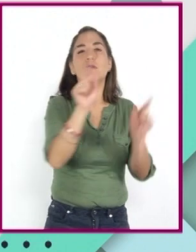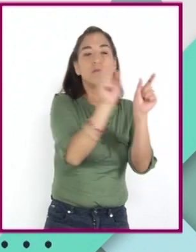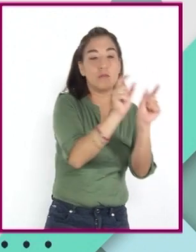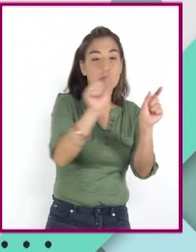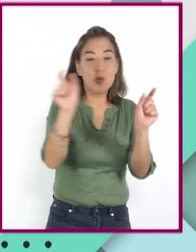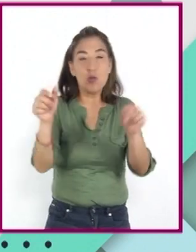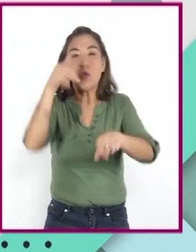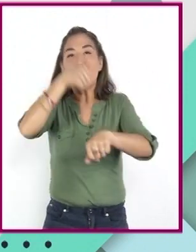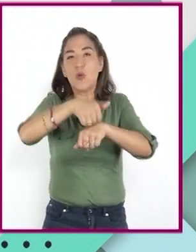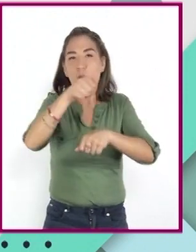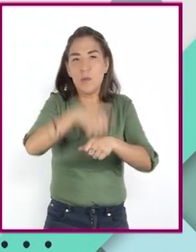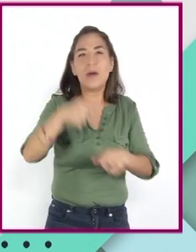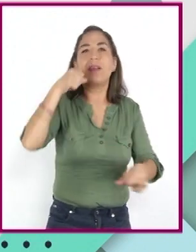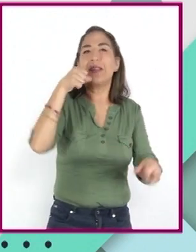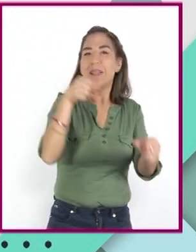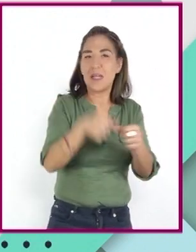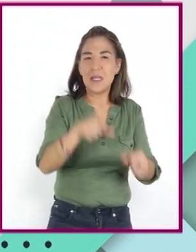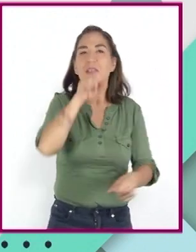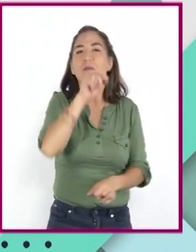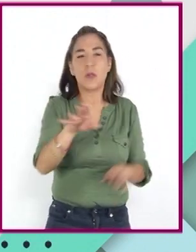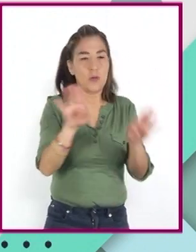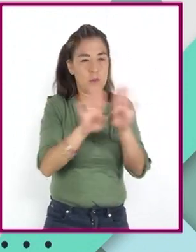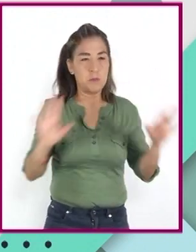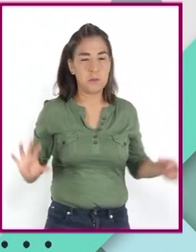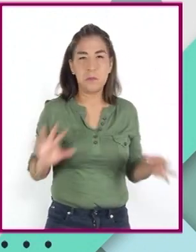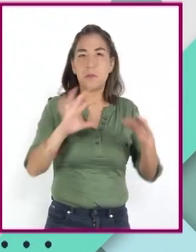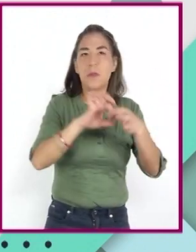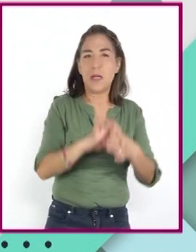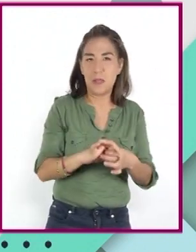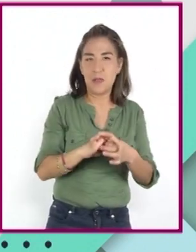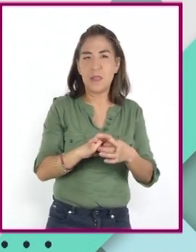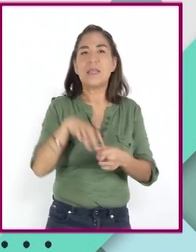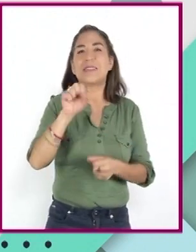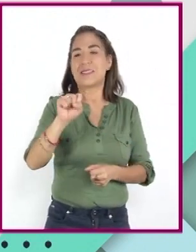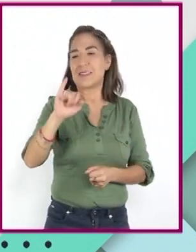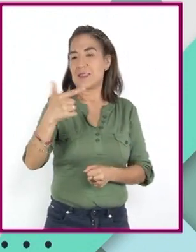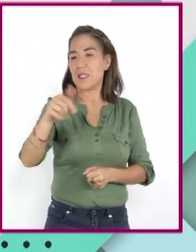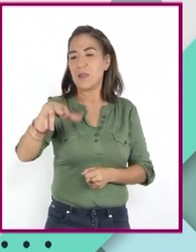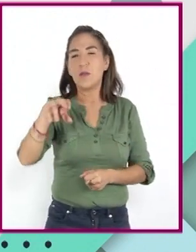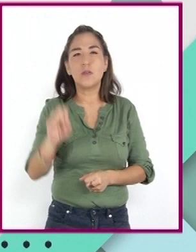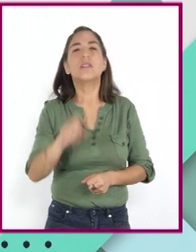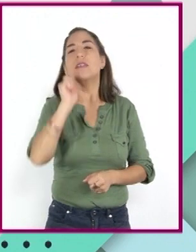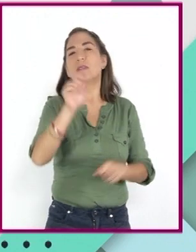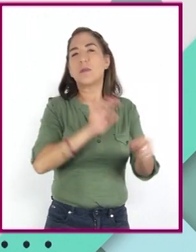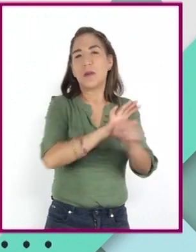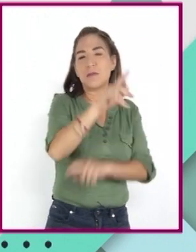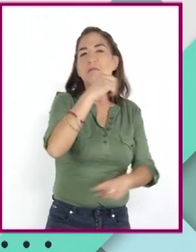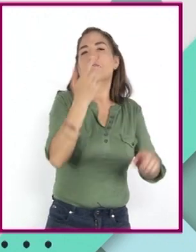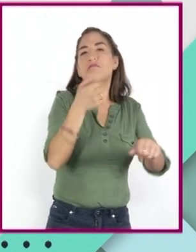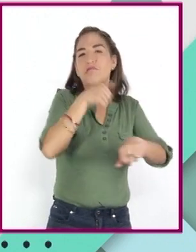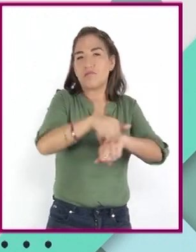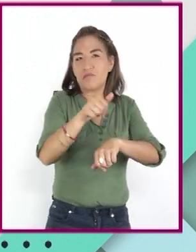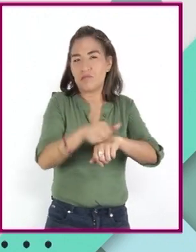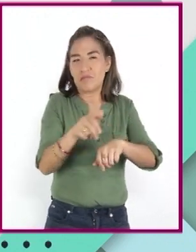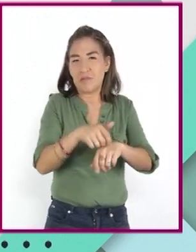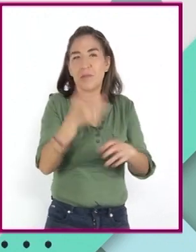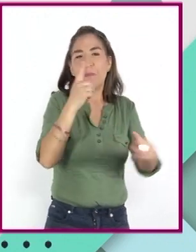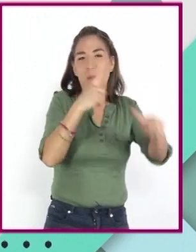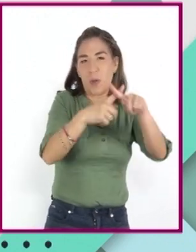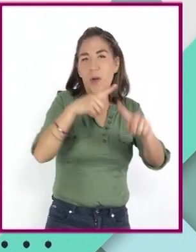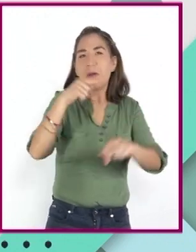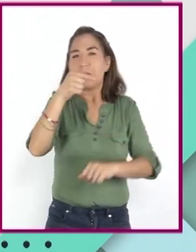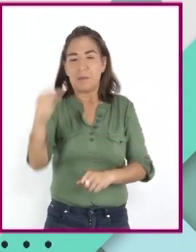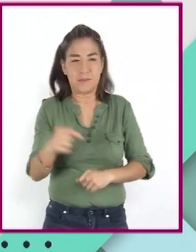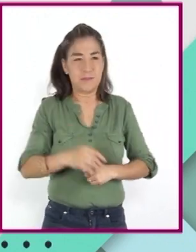y literales relacionadas entre sí por los signos de las operaciones aritméticas. Una